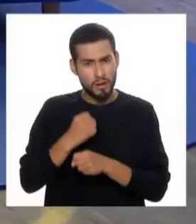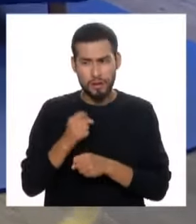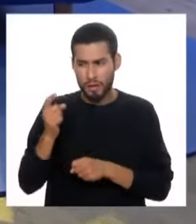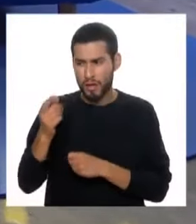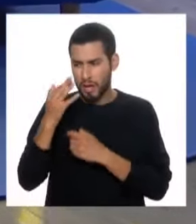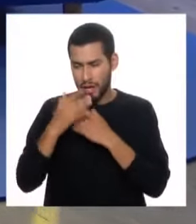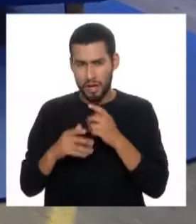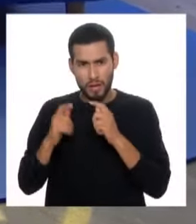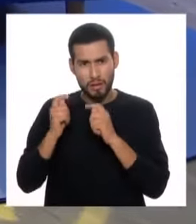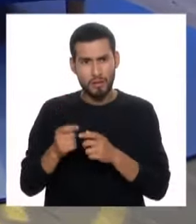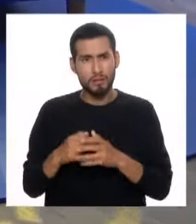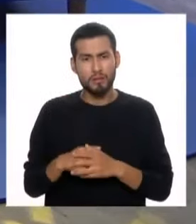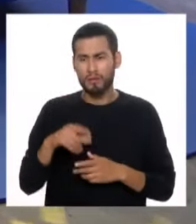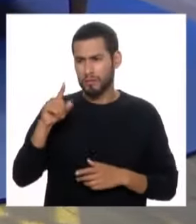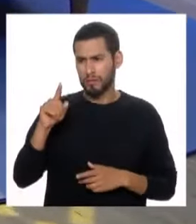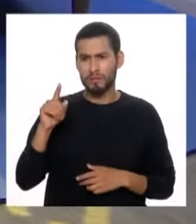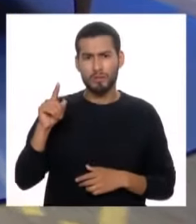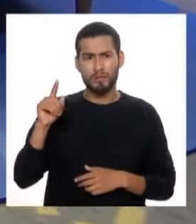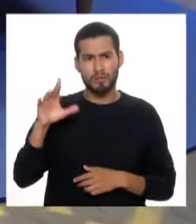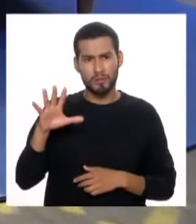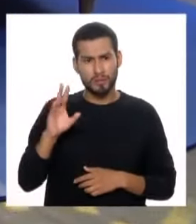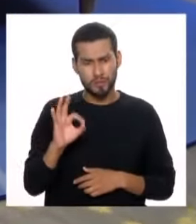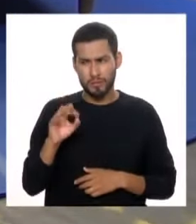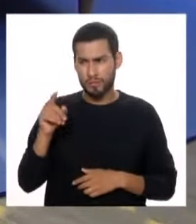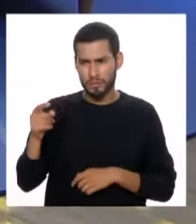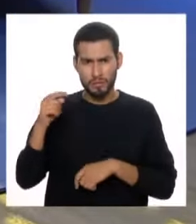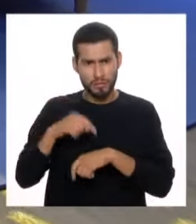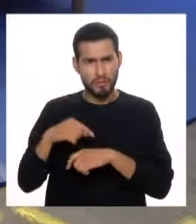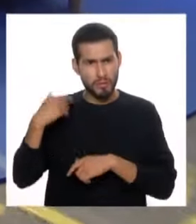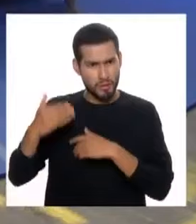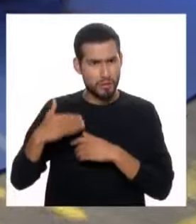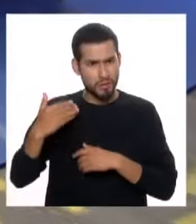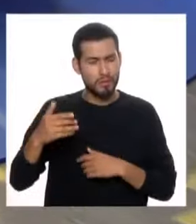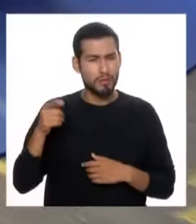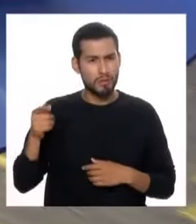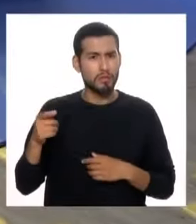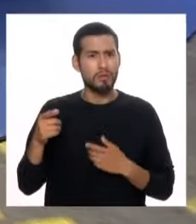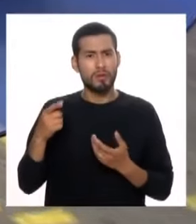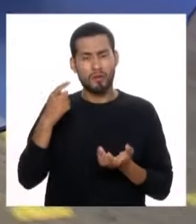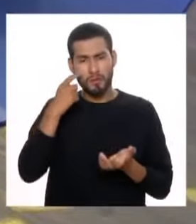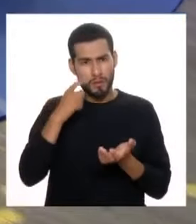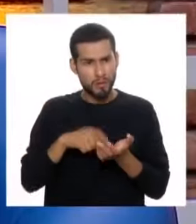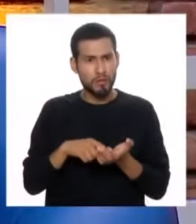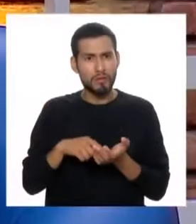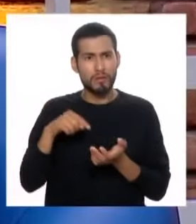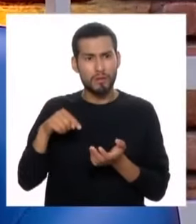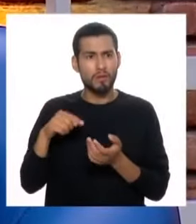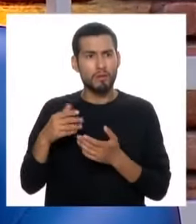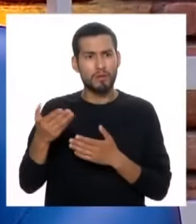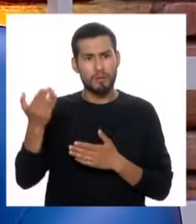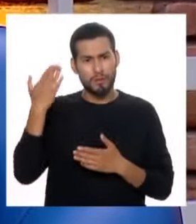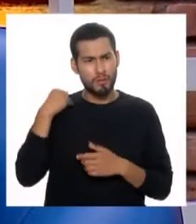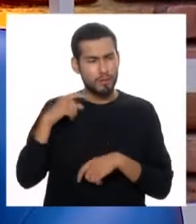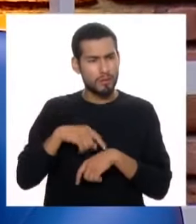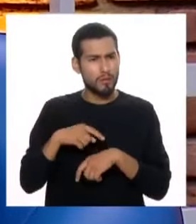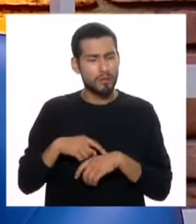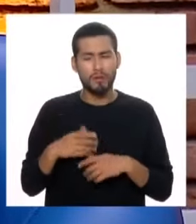donando sangre, son 159 las veces que lo has hecho, tomaste conciencia de esto hace mucho